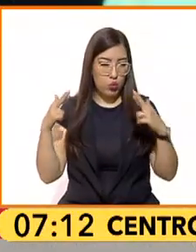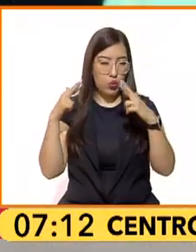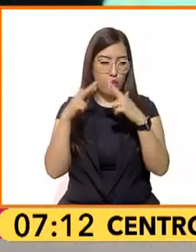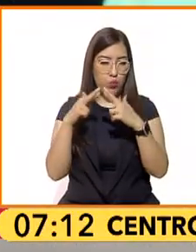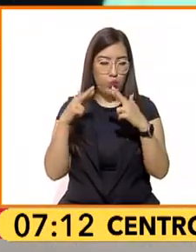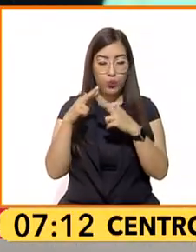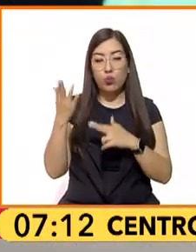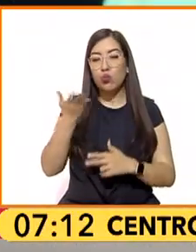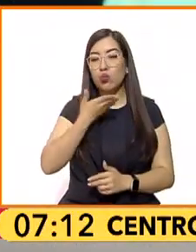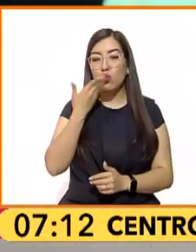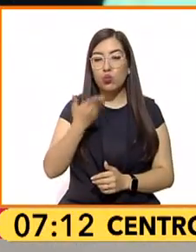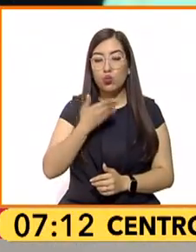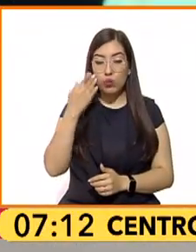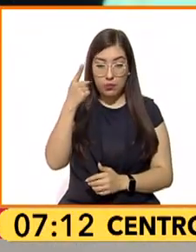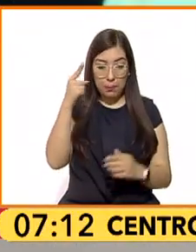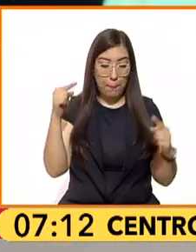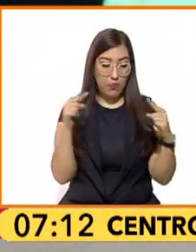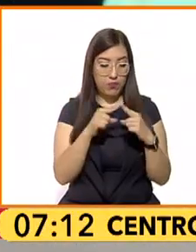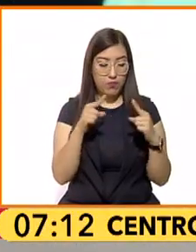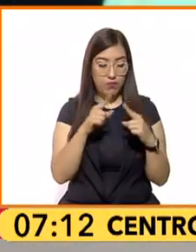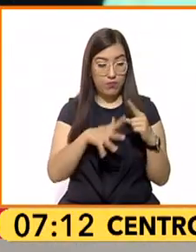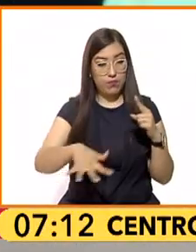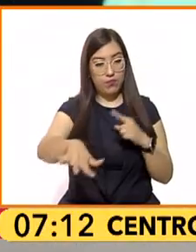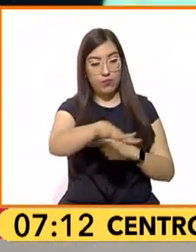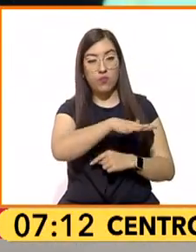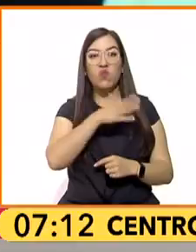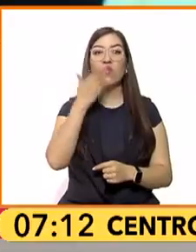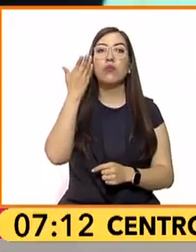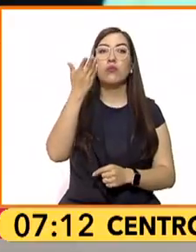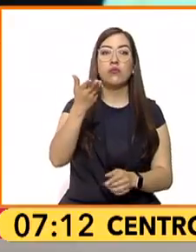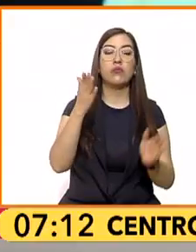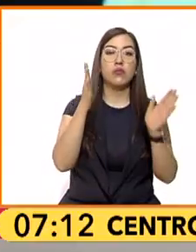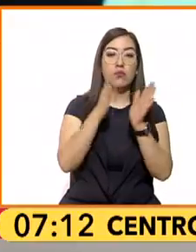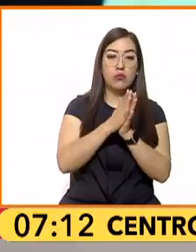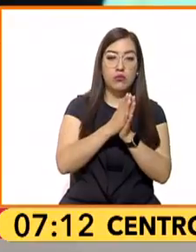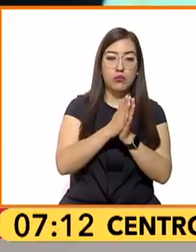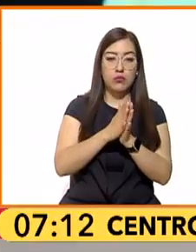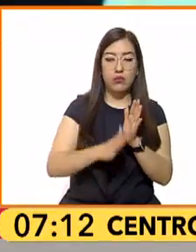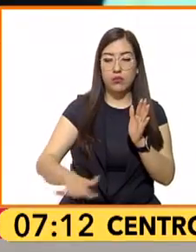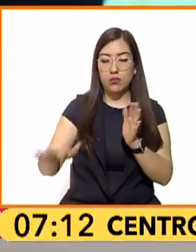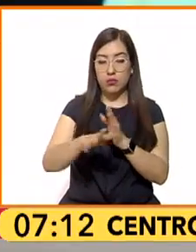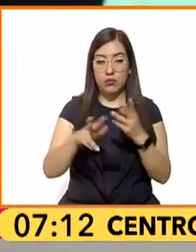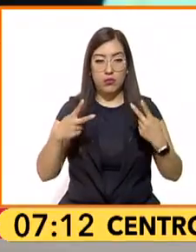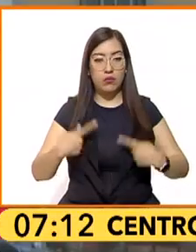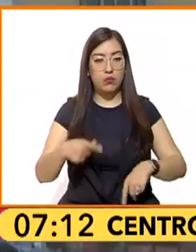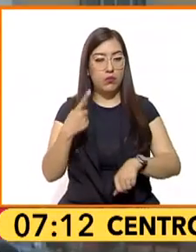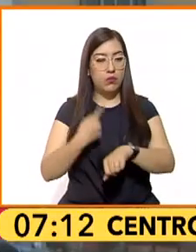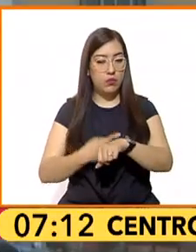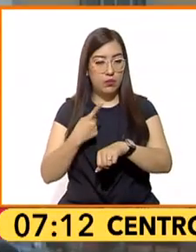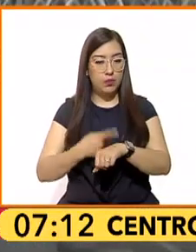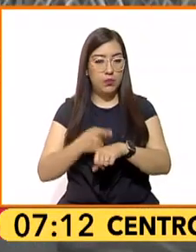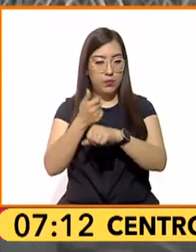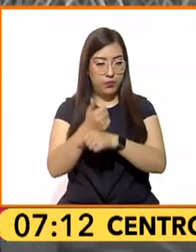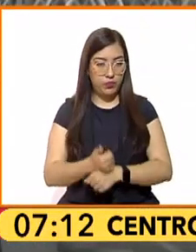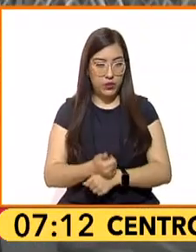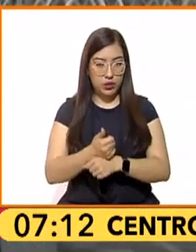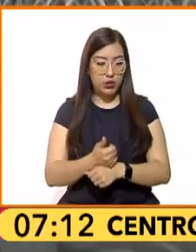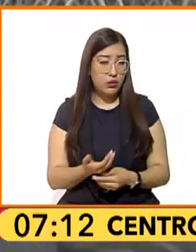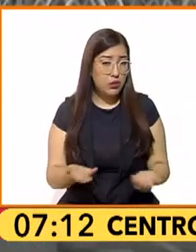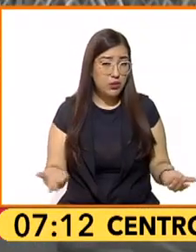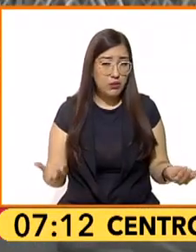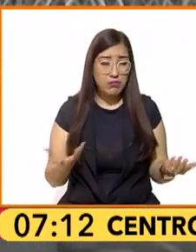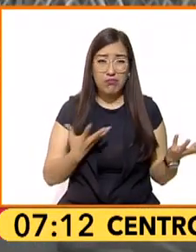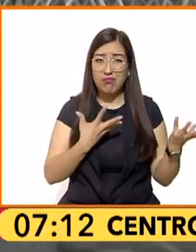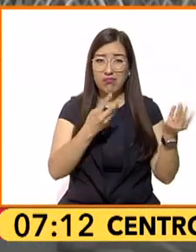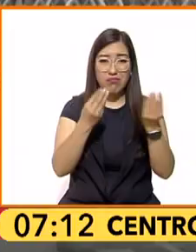la Iglesia pide, se solidariza con aquellos que tienen sufrimiento. Entonces, los medios